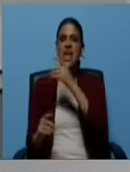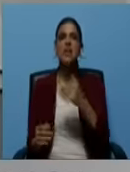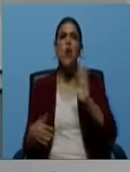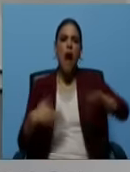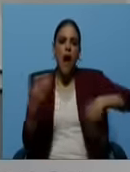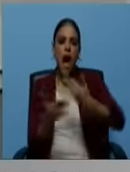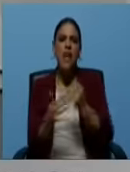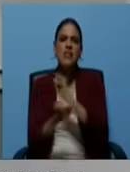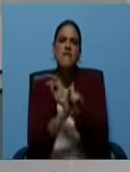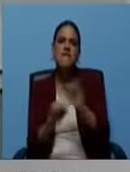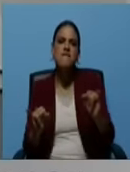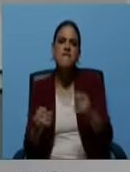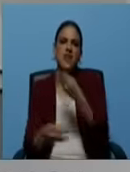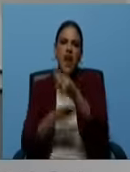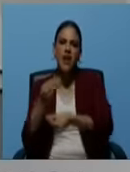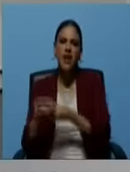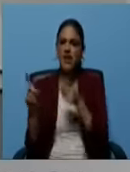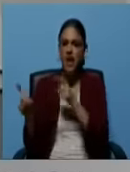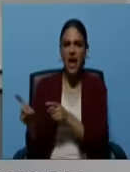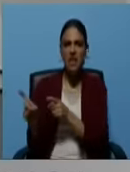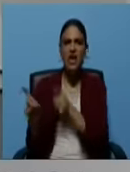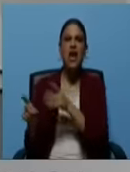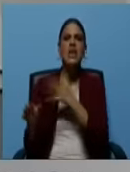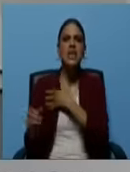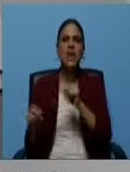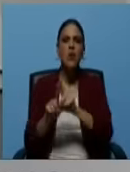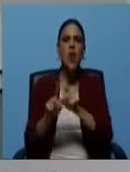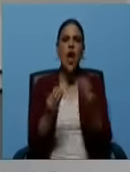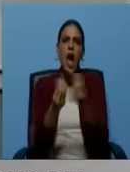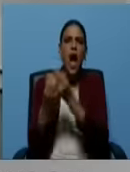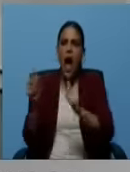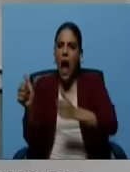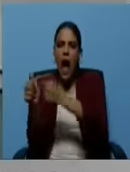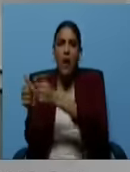final, quisiera acompañarla a ella, ¿no?,